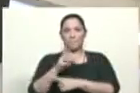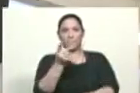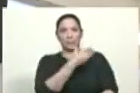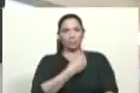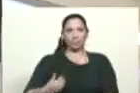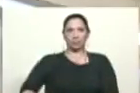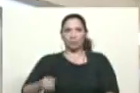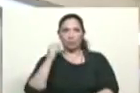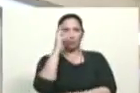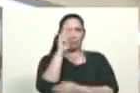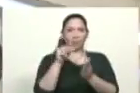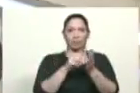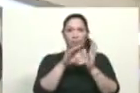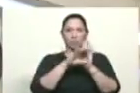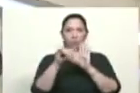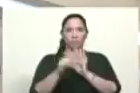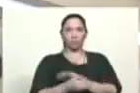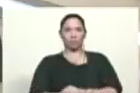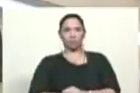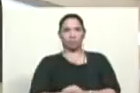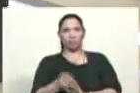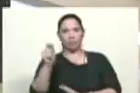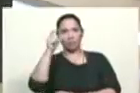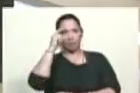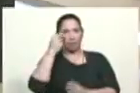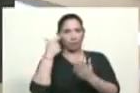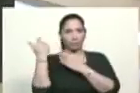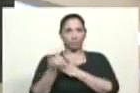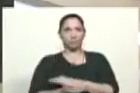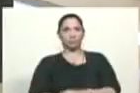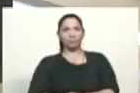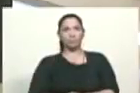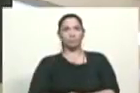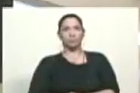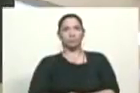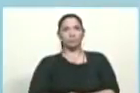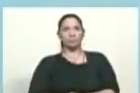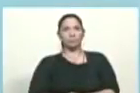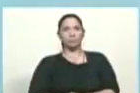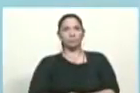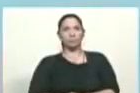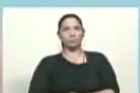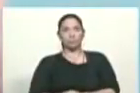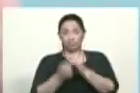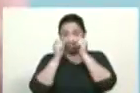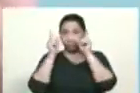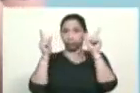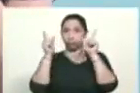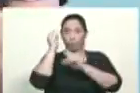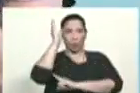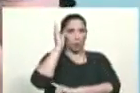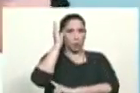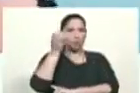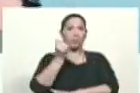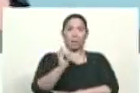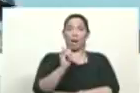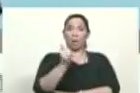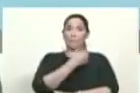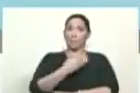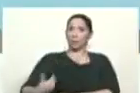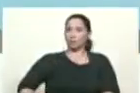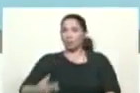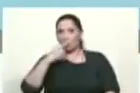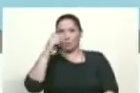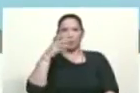Asamblea Nacional Constituyente, Tania Díaz. Vamos a escucharla. Europa. Le sorprendí el conocimiento que tenía el presidente Maduro